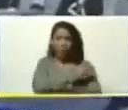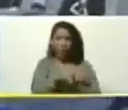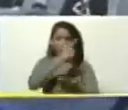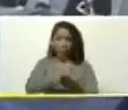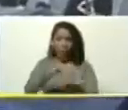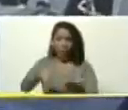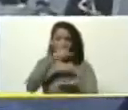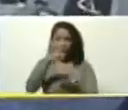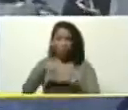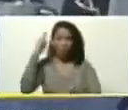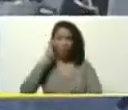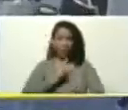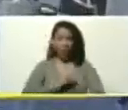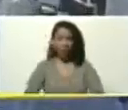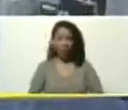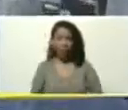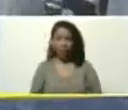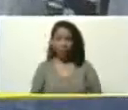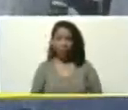Nacional Bolivariana.